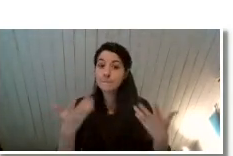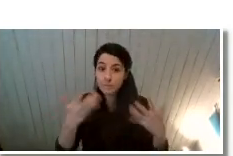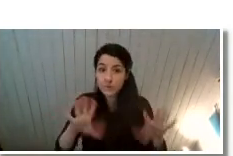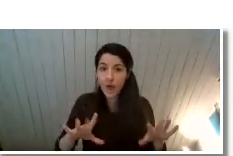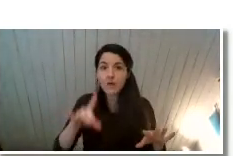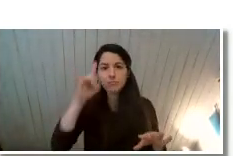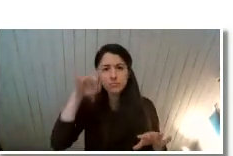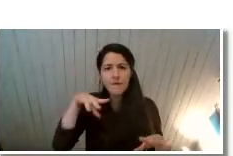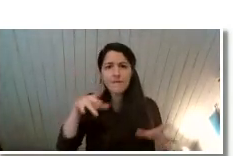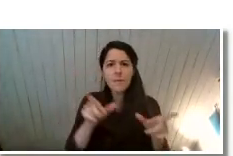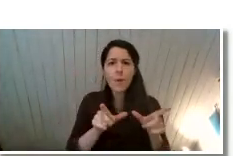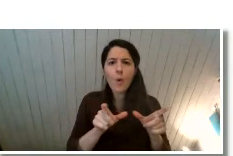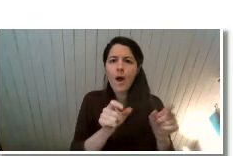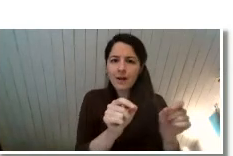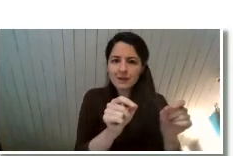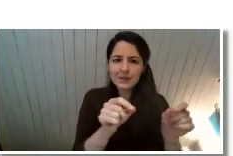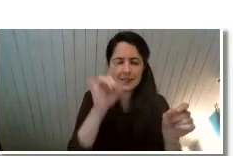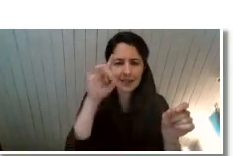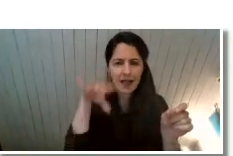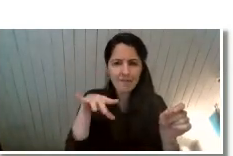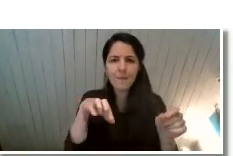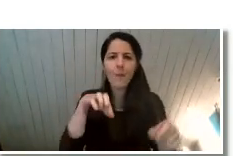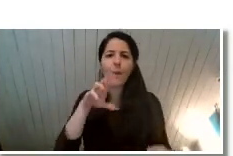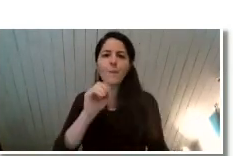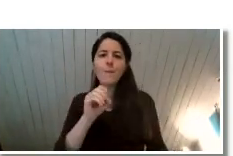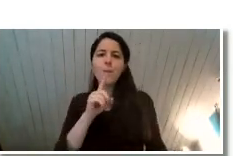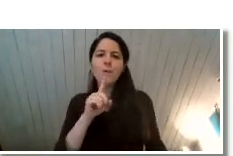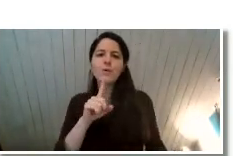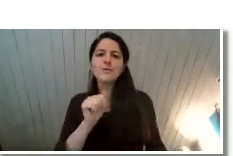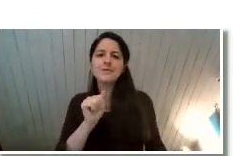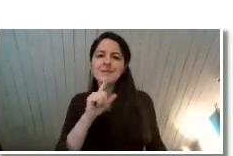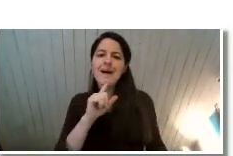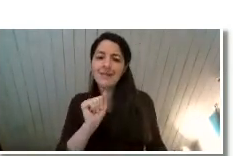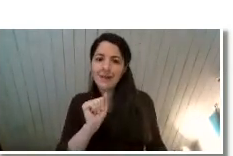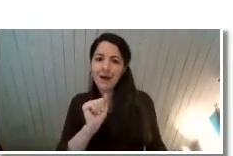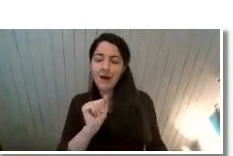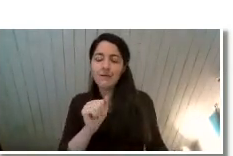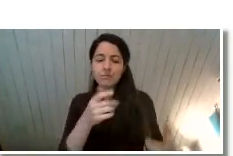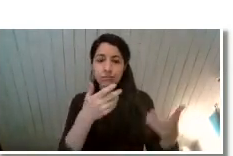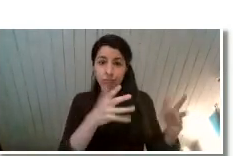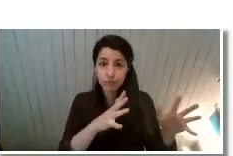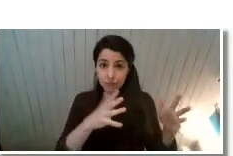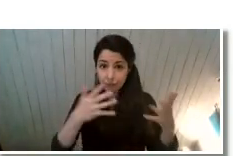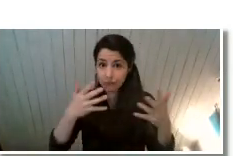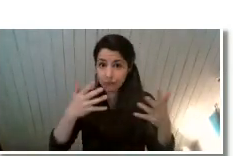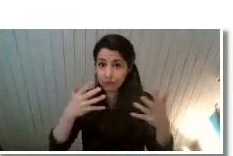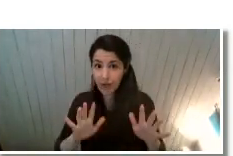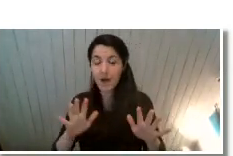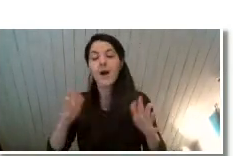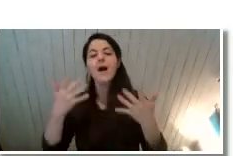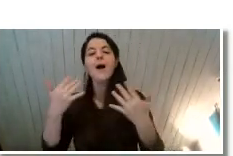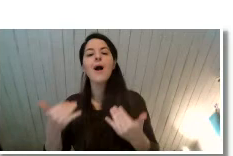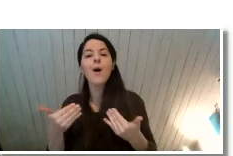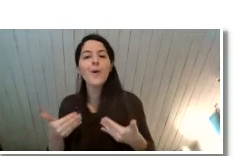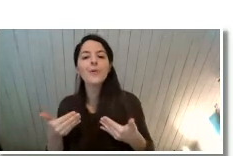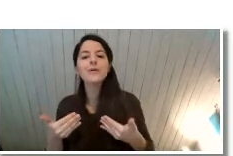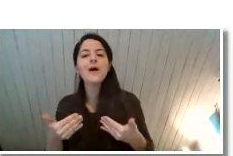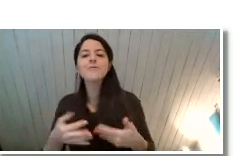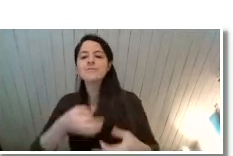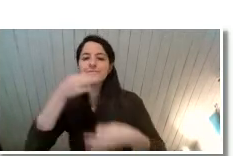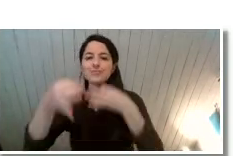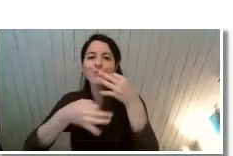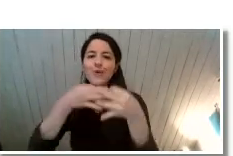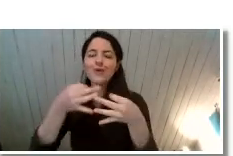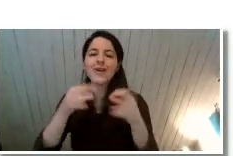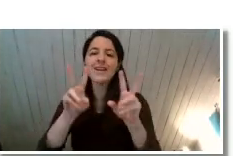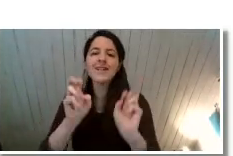lo que es la próstata, que es un órgano del sistema genital masculino, vamos a hablar de estos factores hormonales que yo les